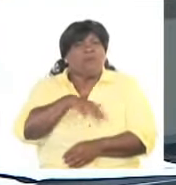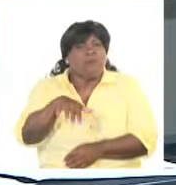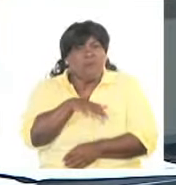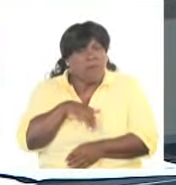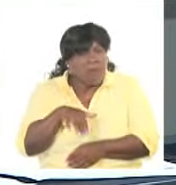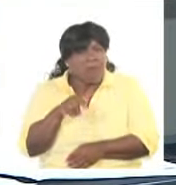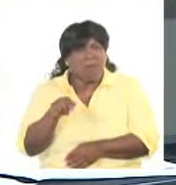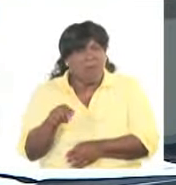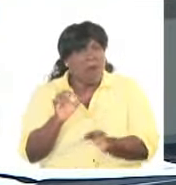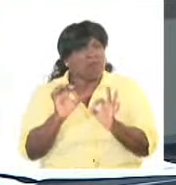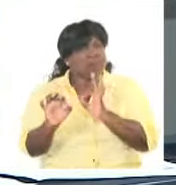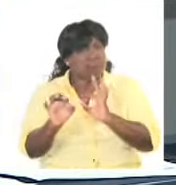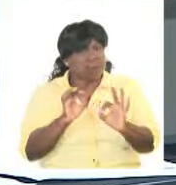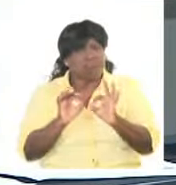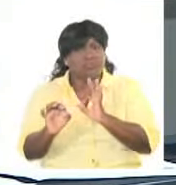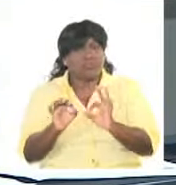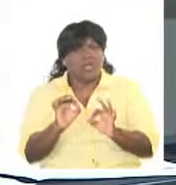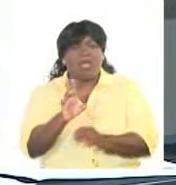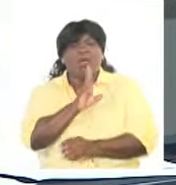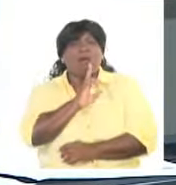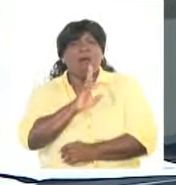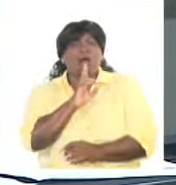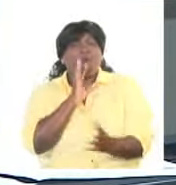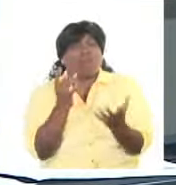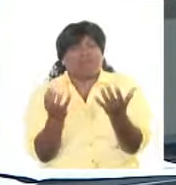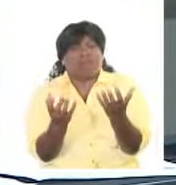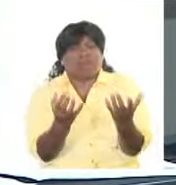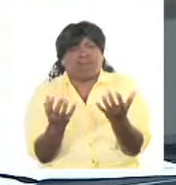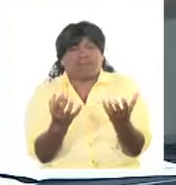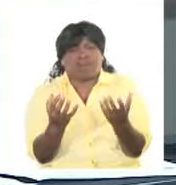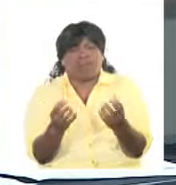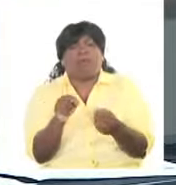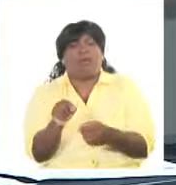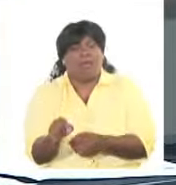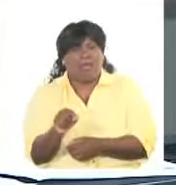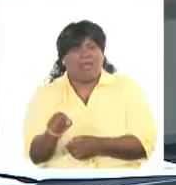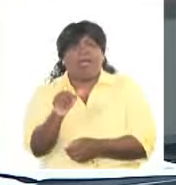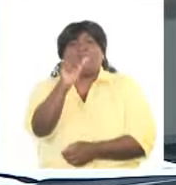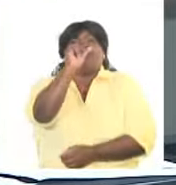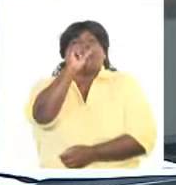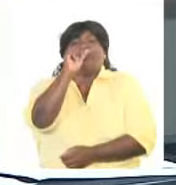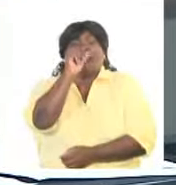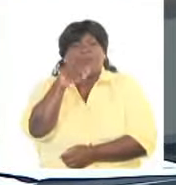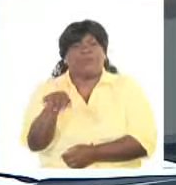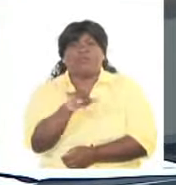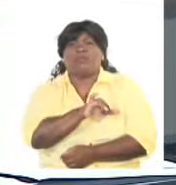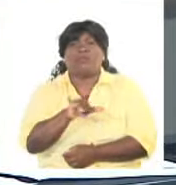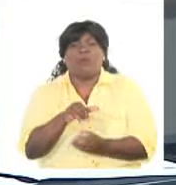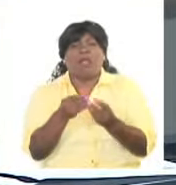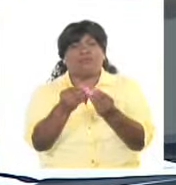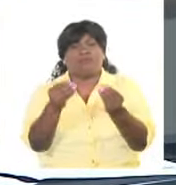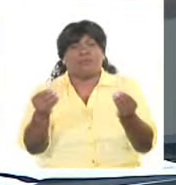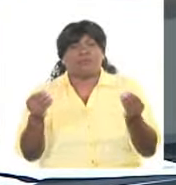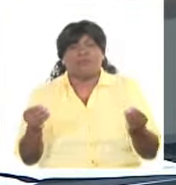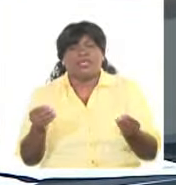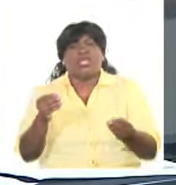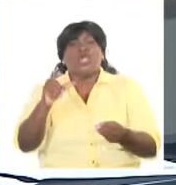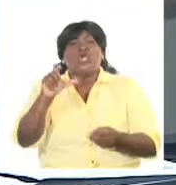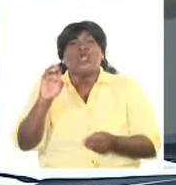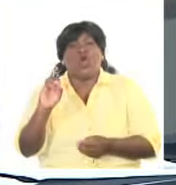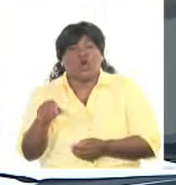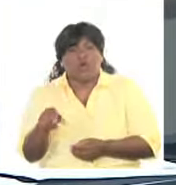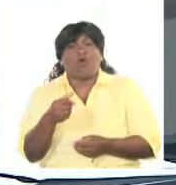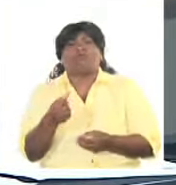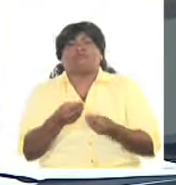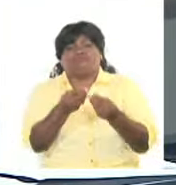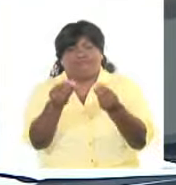de el agua, hervirla con lo que tiene de posibilidades. También se ha distribuido algo de cloro y esto ha permitido